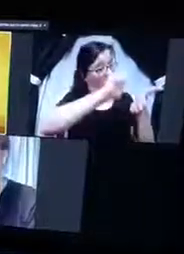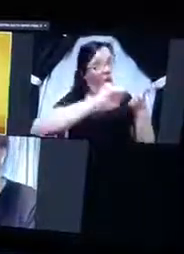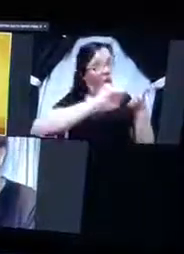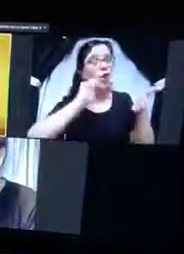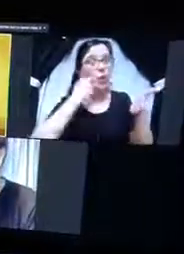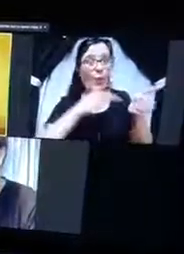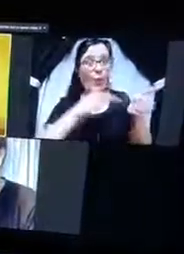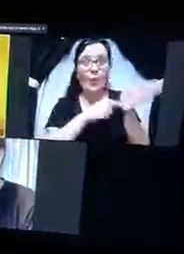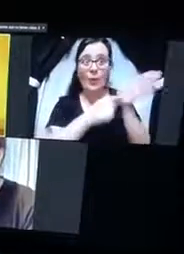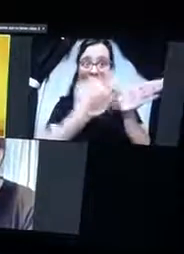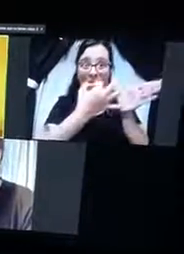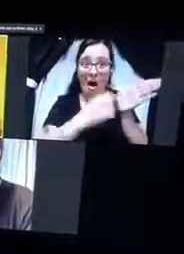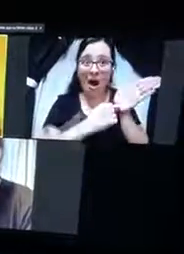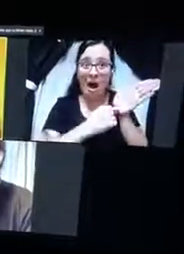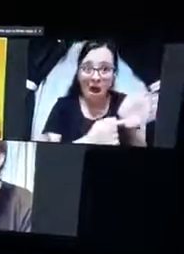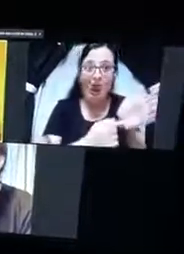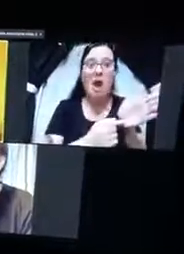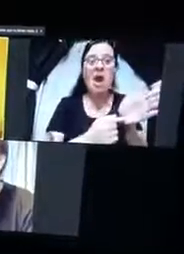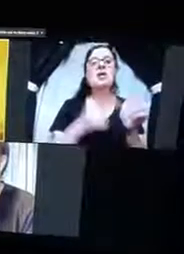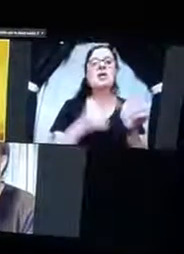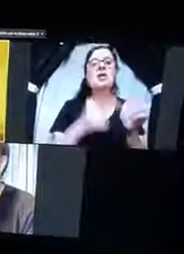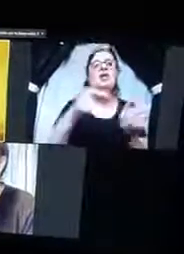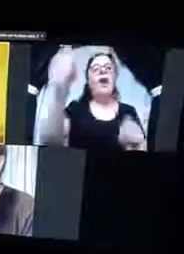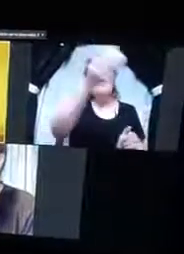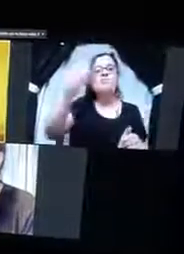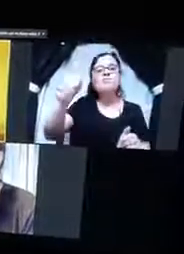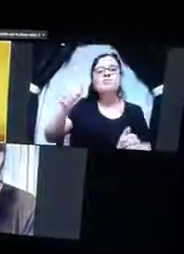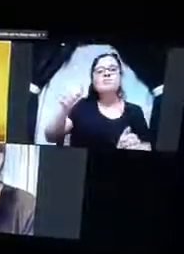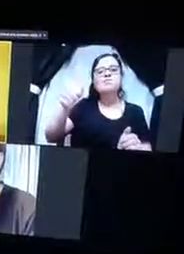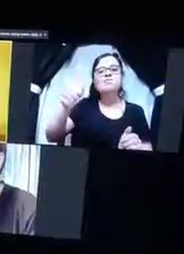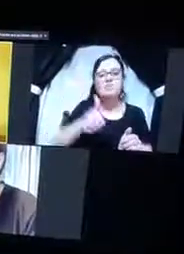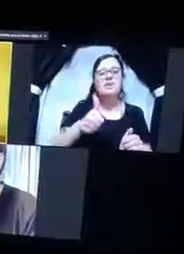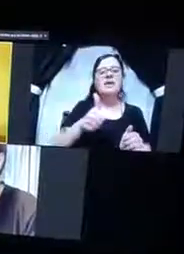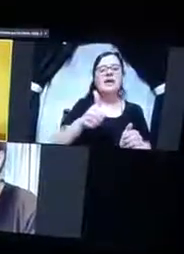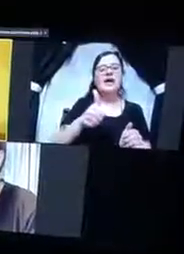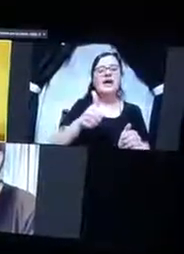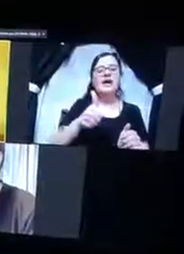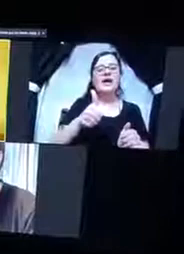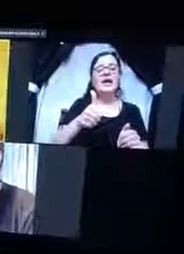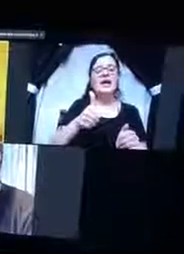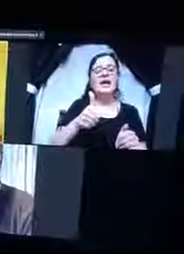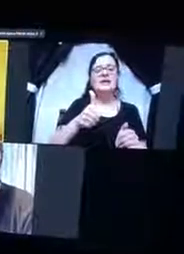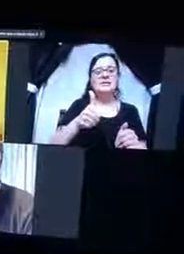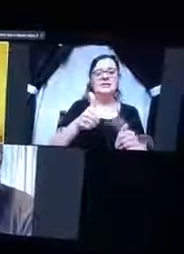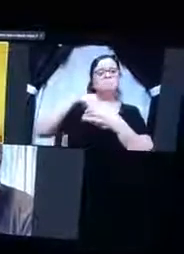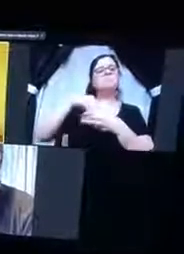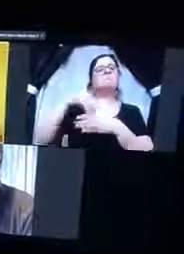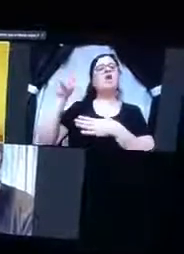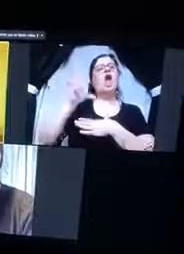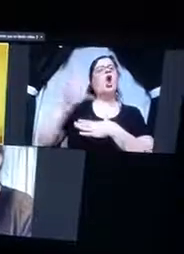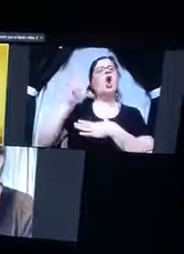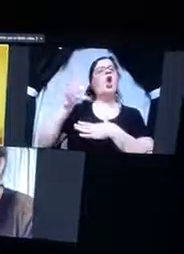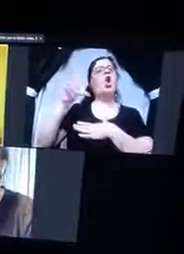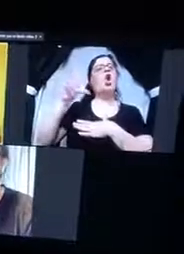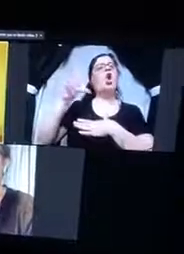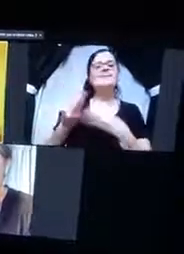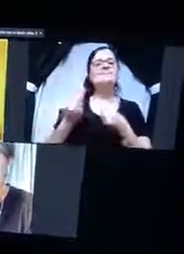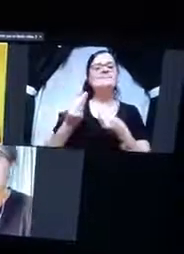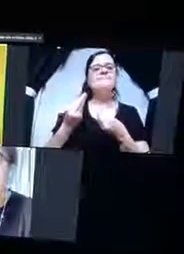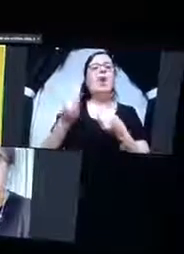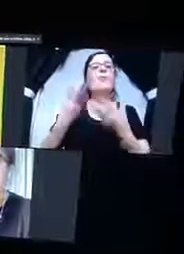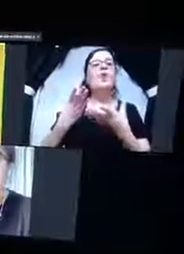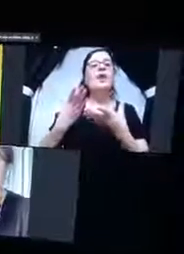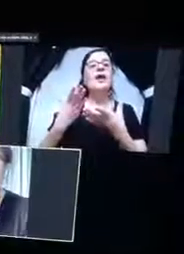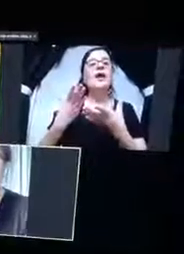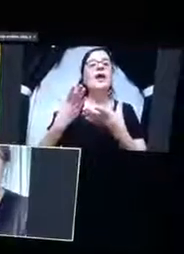Que vino a formarse en logogenia, pero por una cuestión personal, porque ella tenía que dar sus materias de abogacía